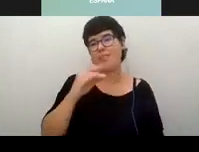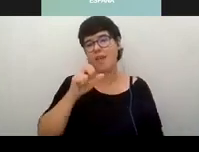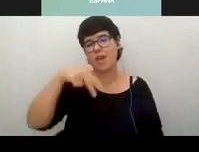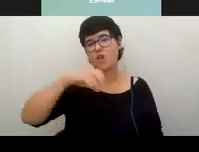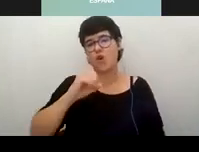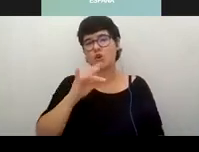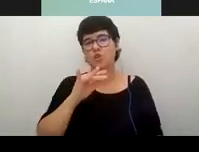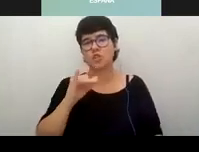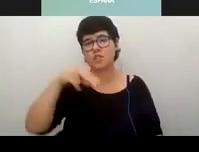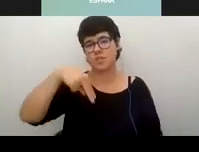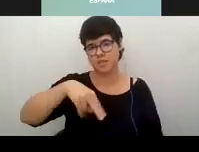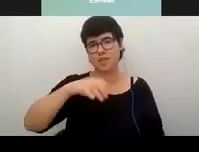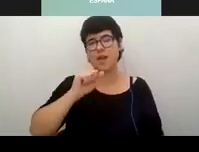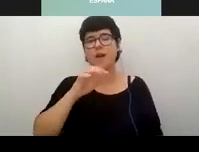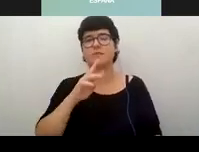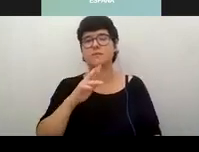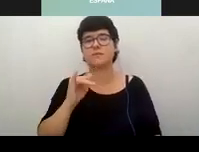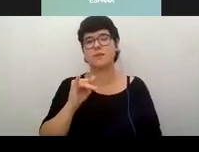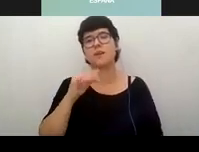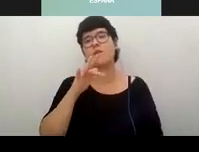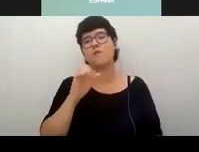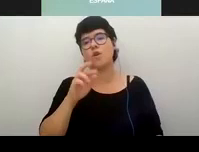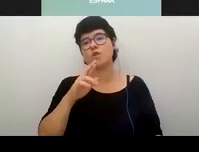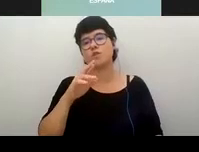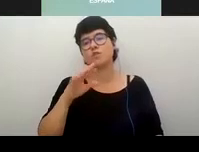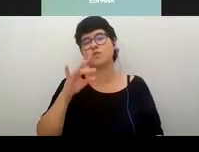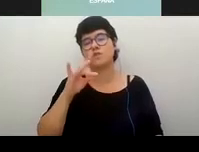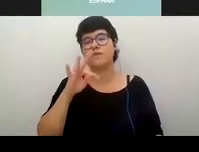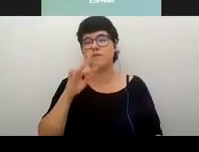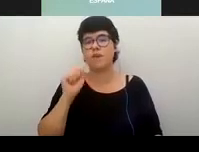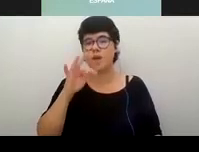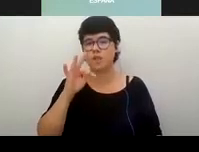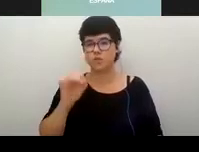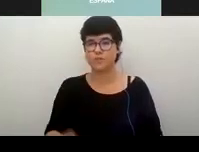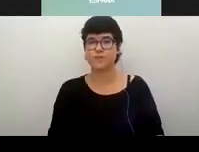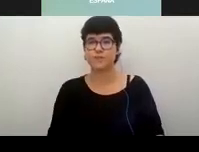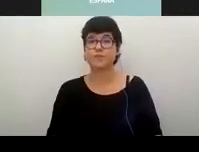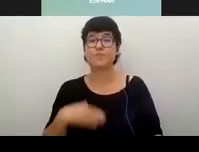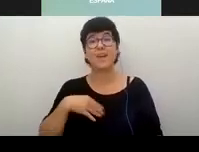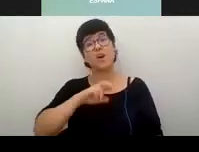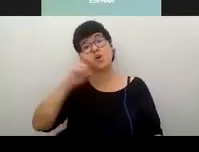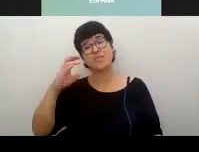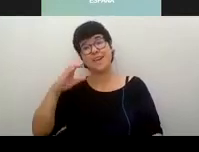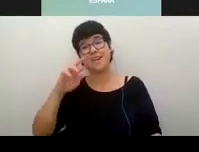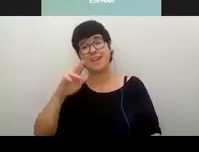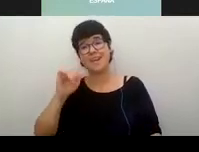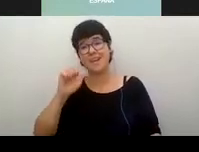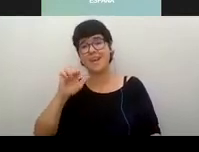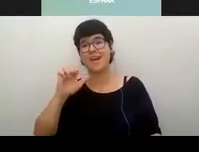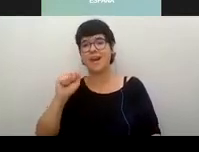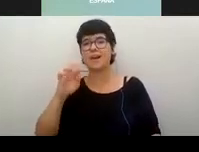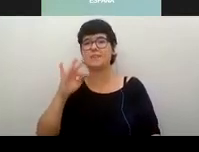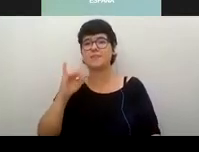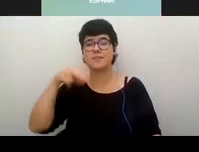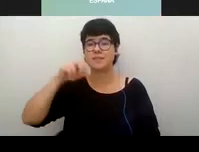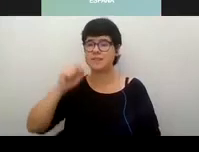los niveles de carnitina a nivel corporal. La creatina forma también es un cofactor en ese sentido.